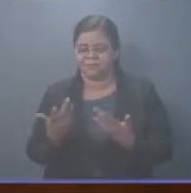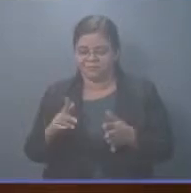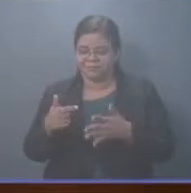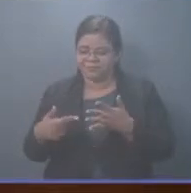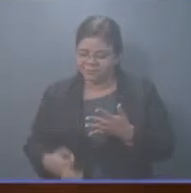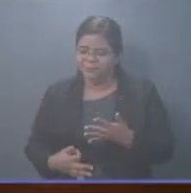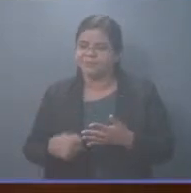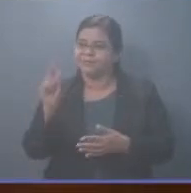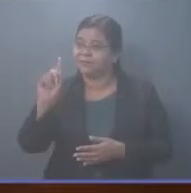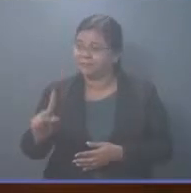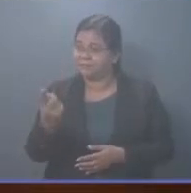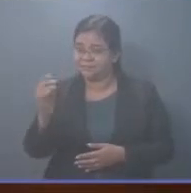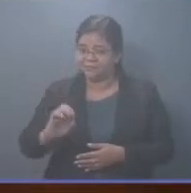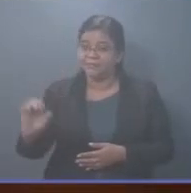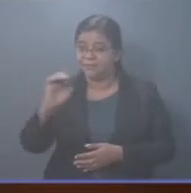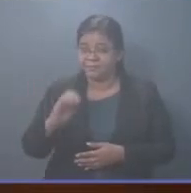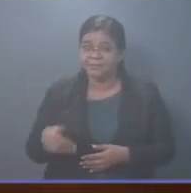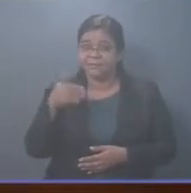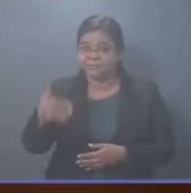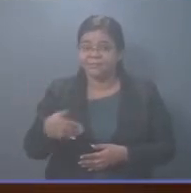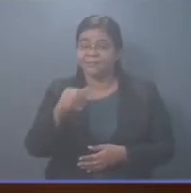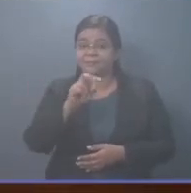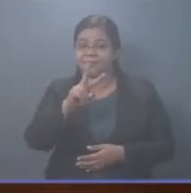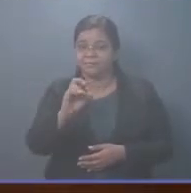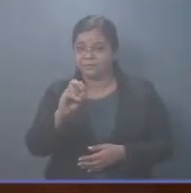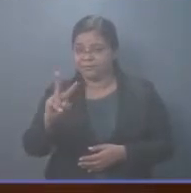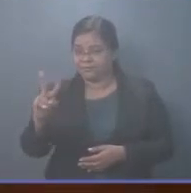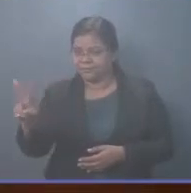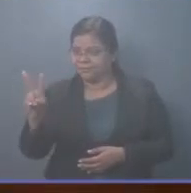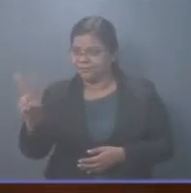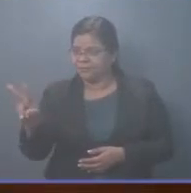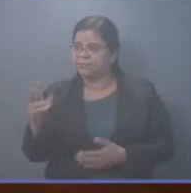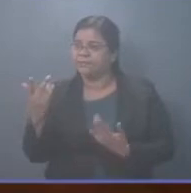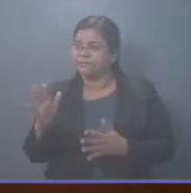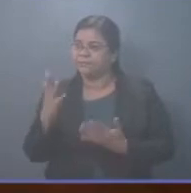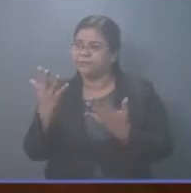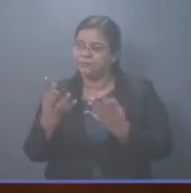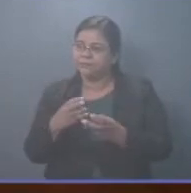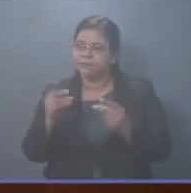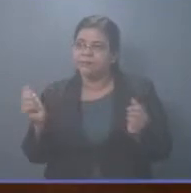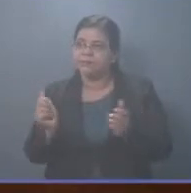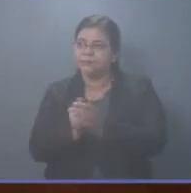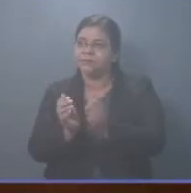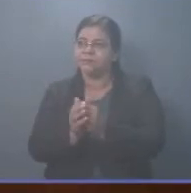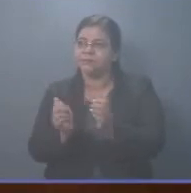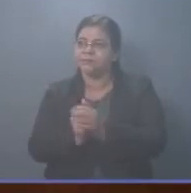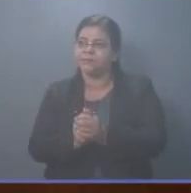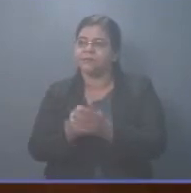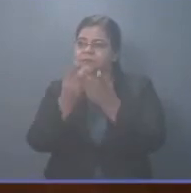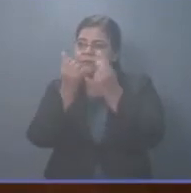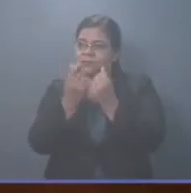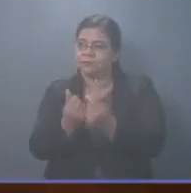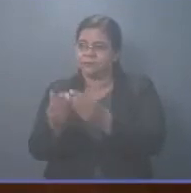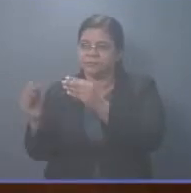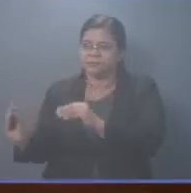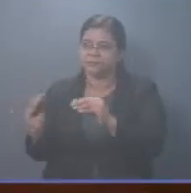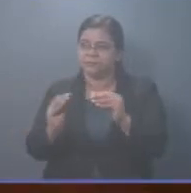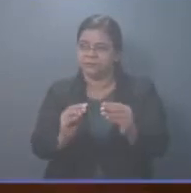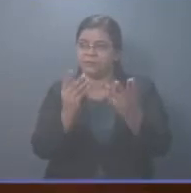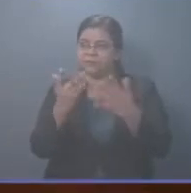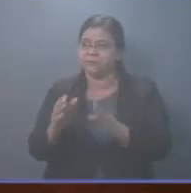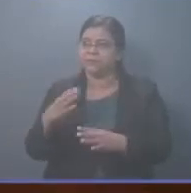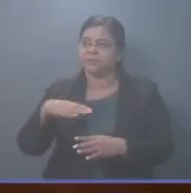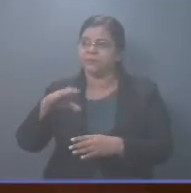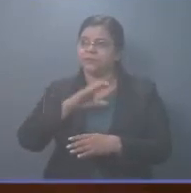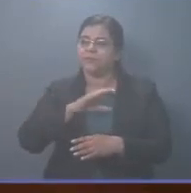1 de enero de 2022. Con esto se estaría resolviendo el tema de la asignación presupuestaria que se le va a dar al